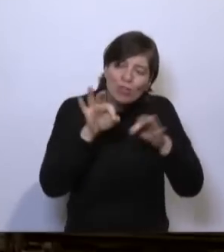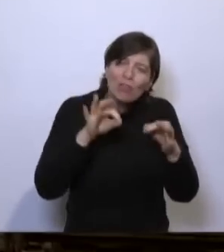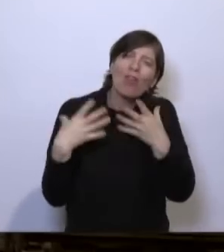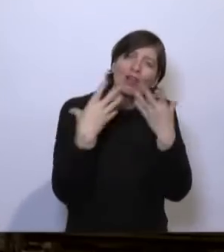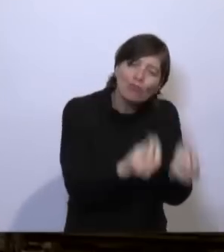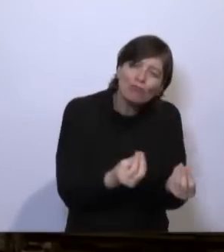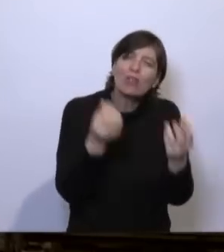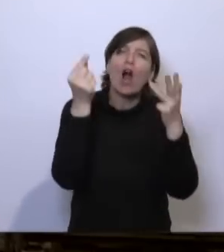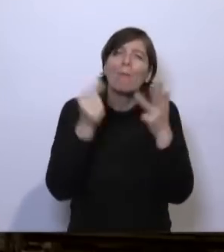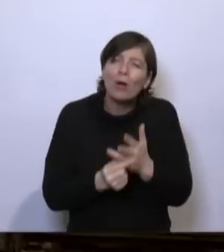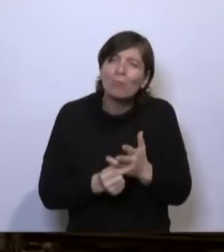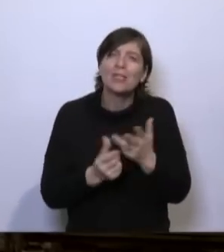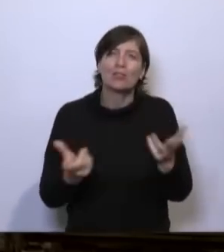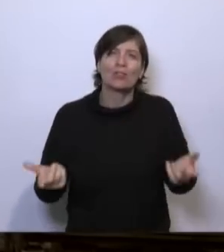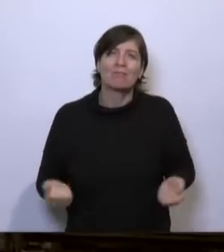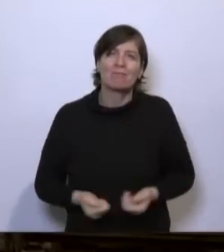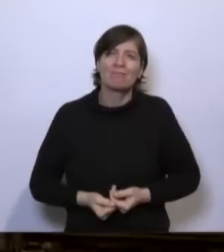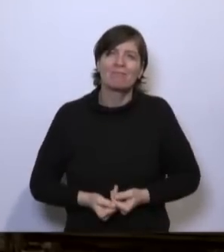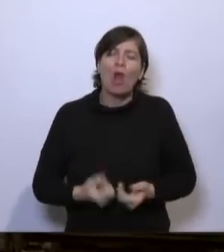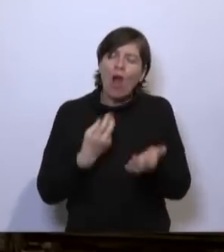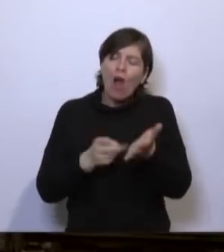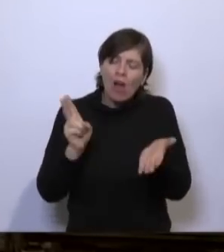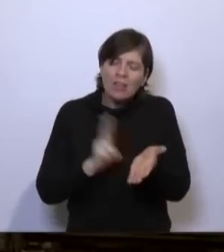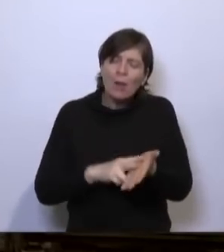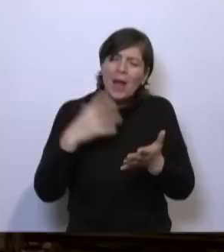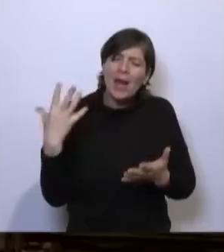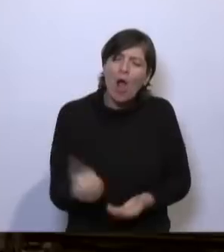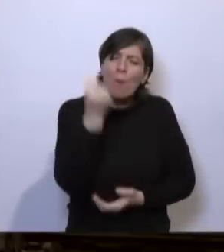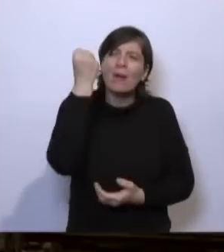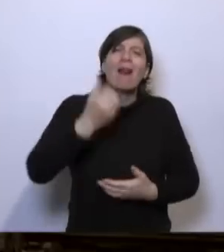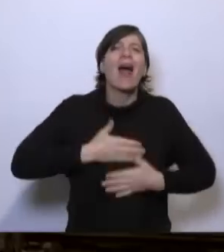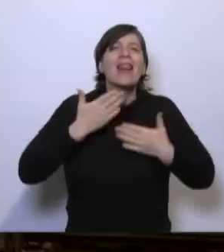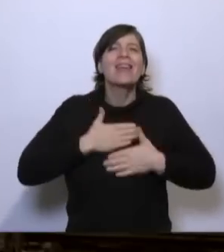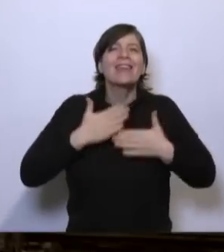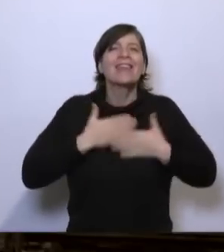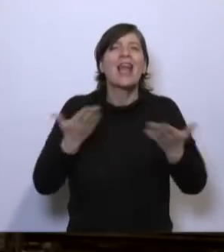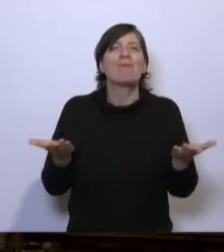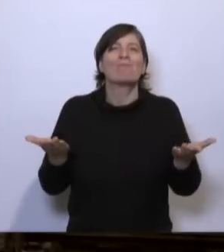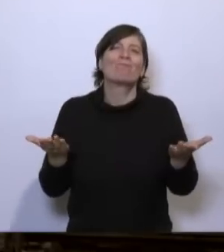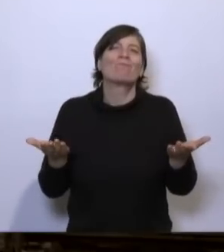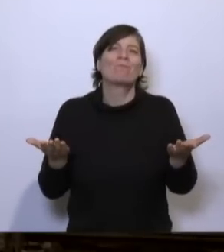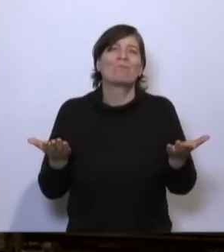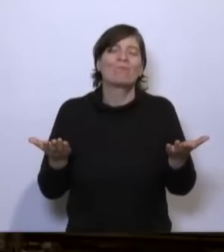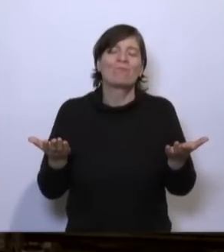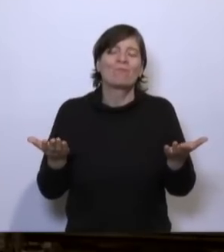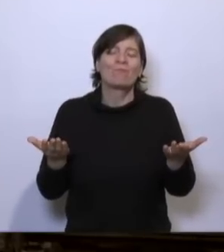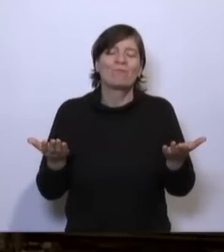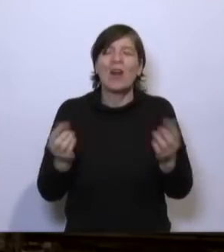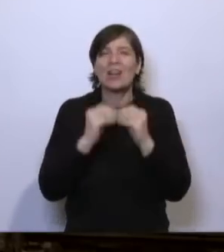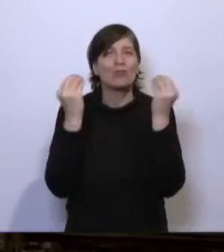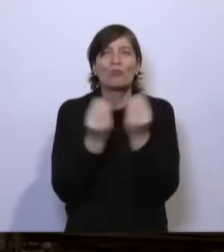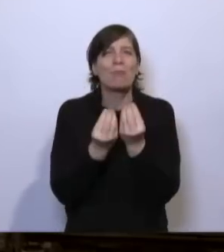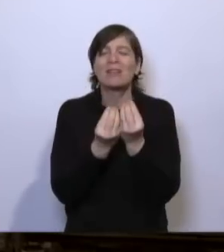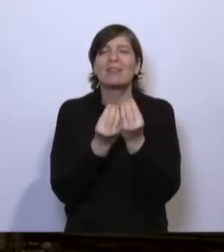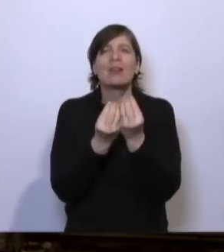solidaridad, de compromiso, es volver a recuperar la alegría. En definitiva,